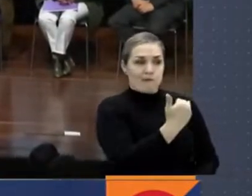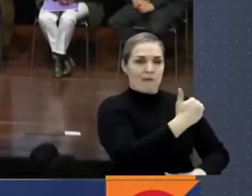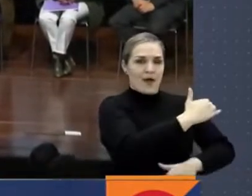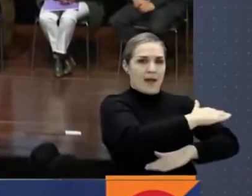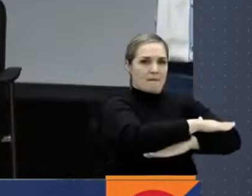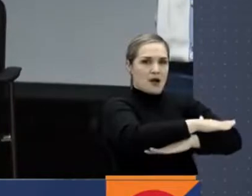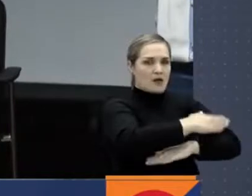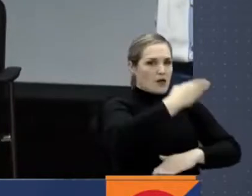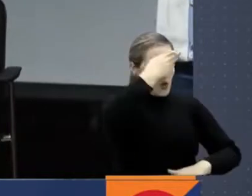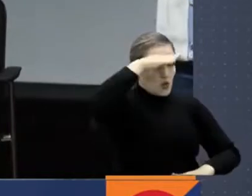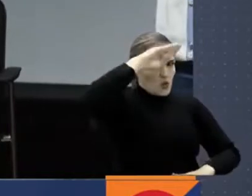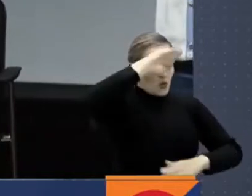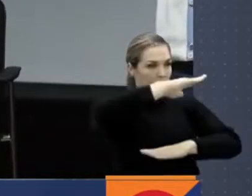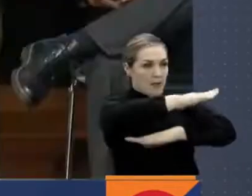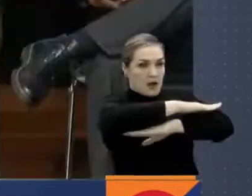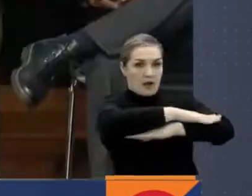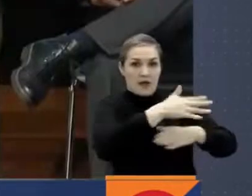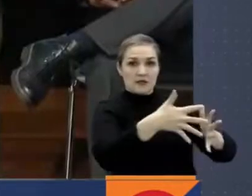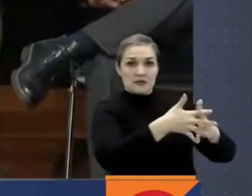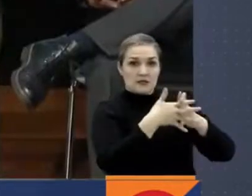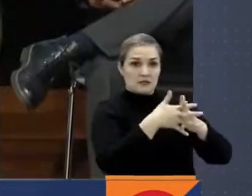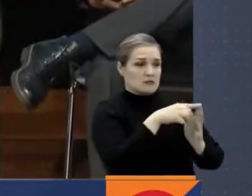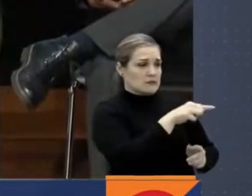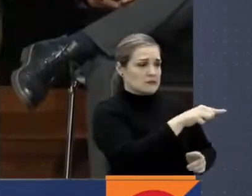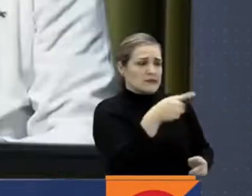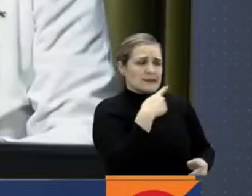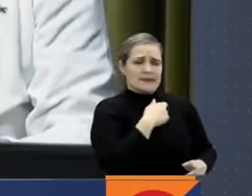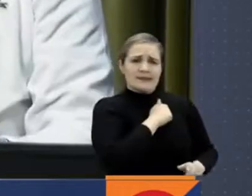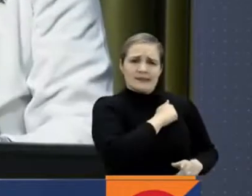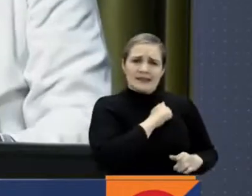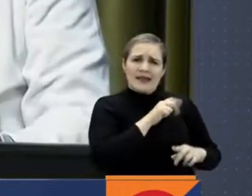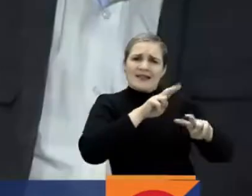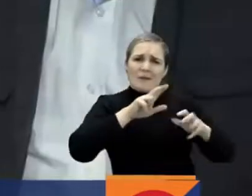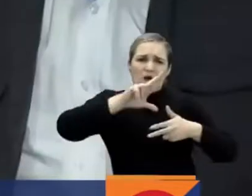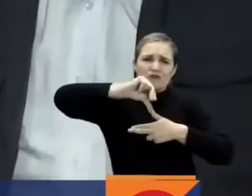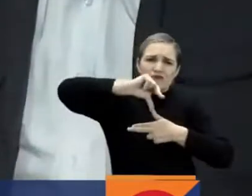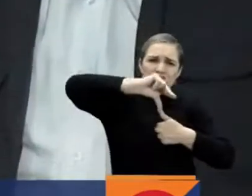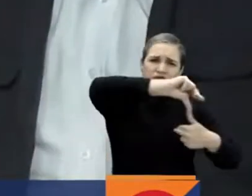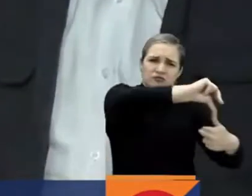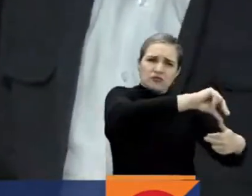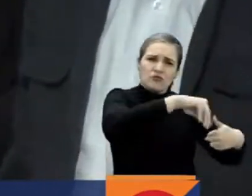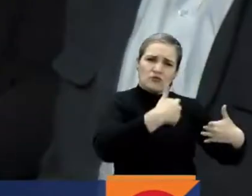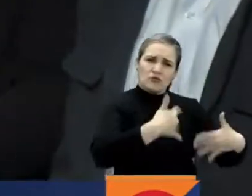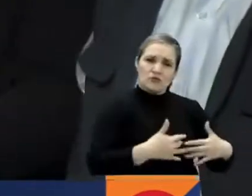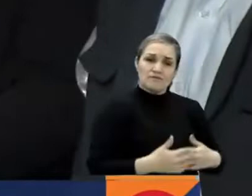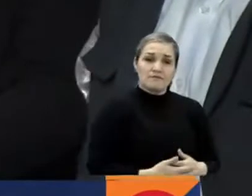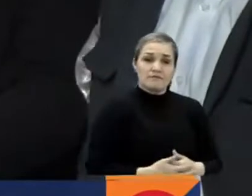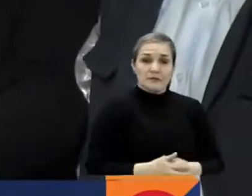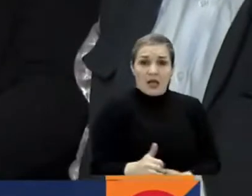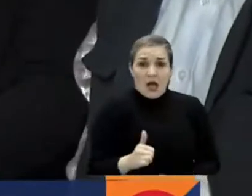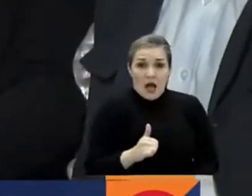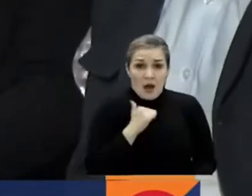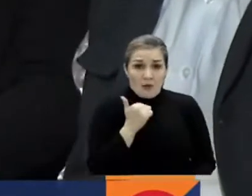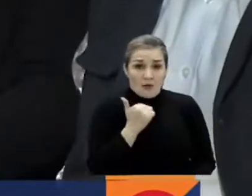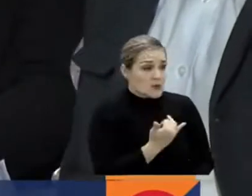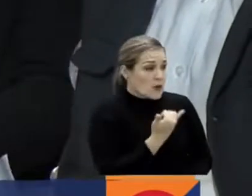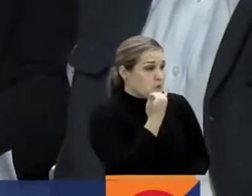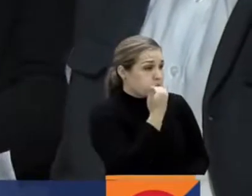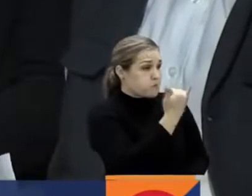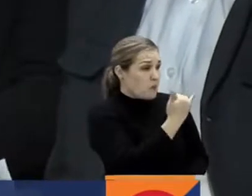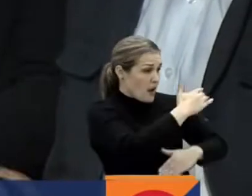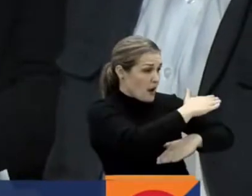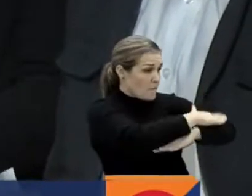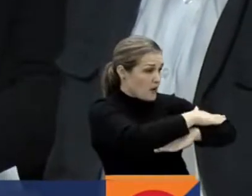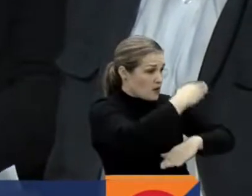Cuba para mostrar su solidaridad luego del paso del huracán Ian. Que sea la oportunidad para brindarles